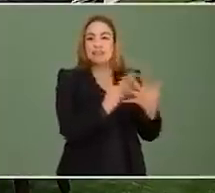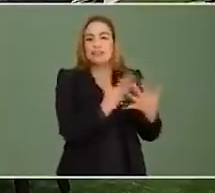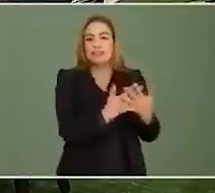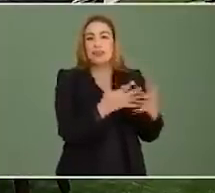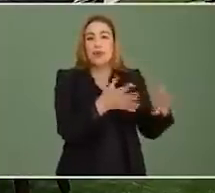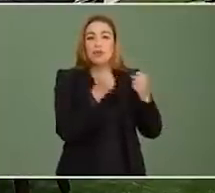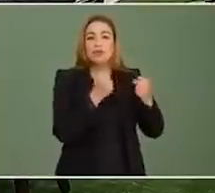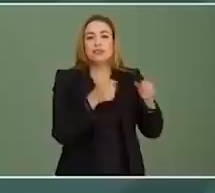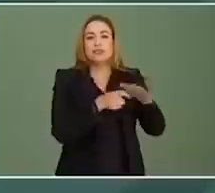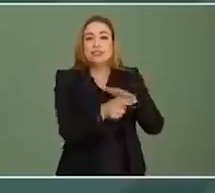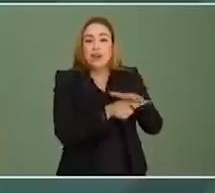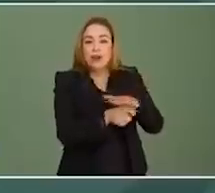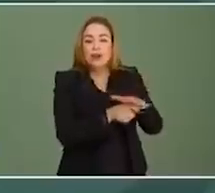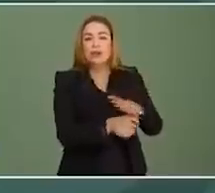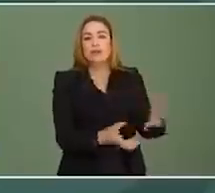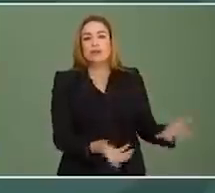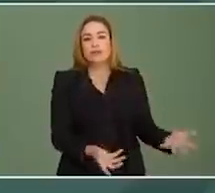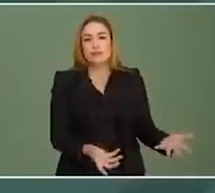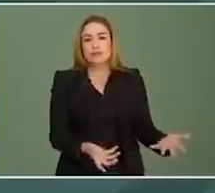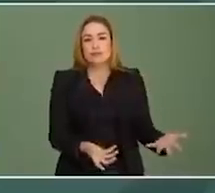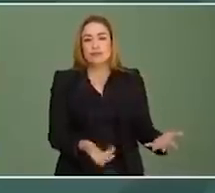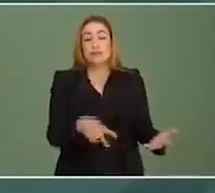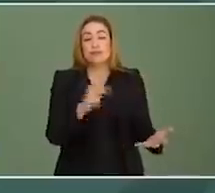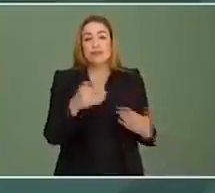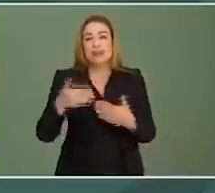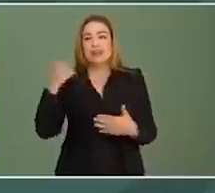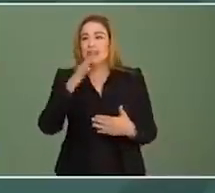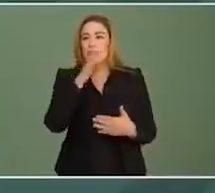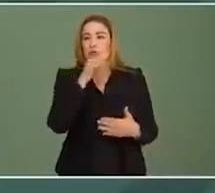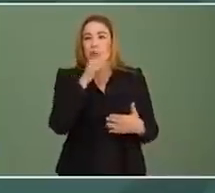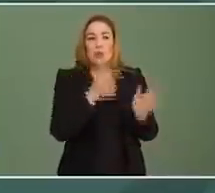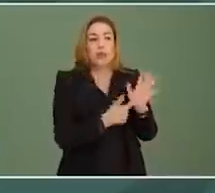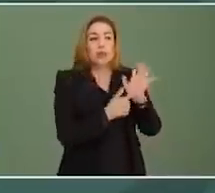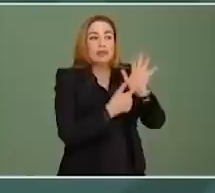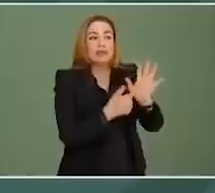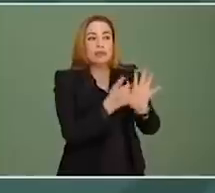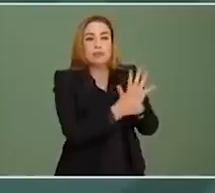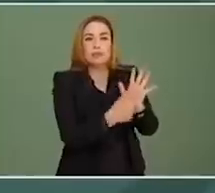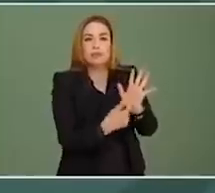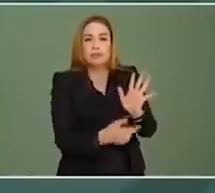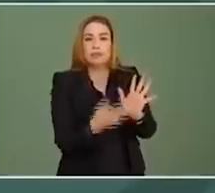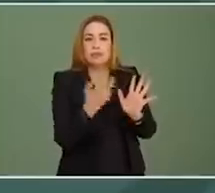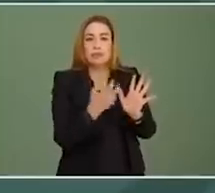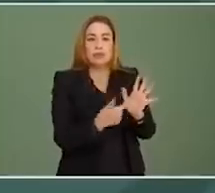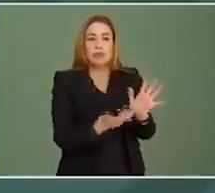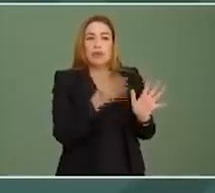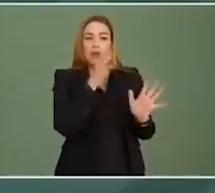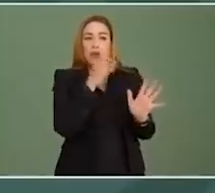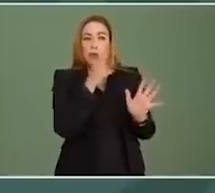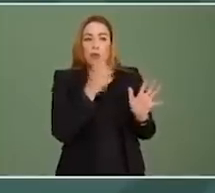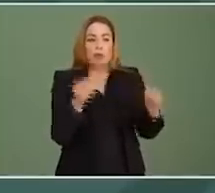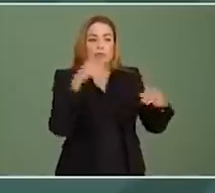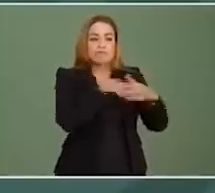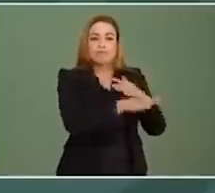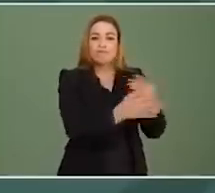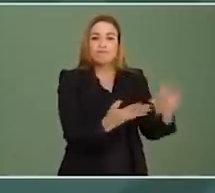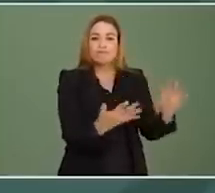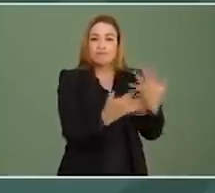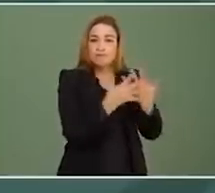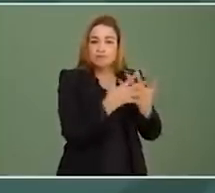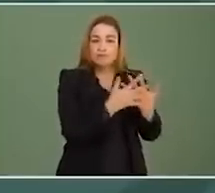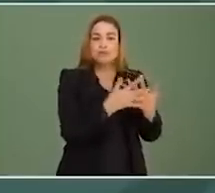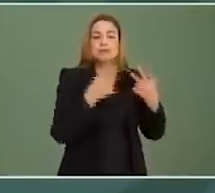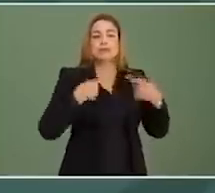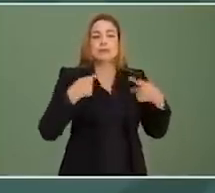pero no se podía este encarcelar a corruptos y esto fue